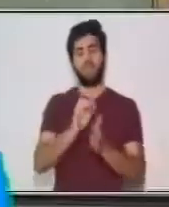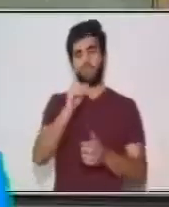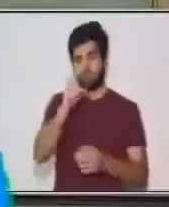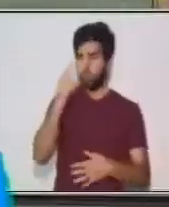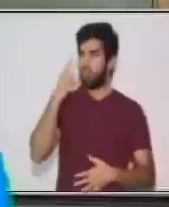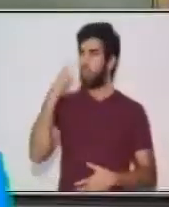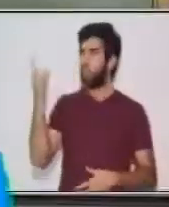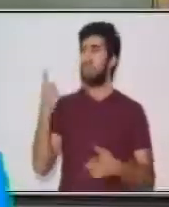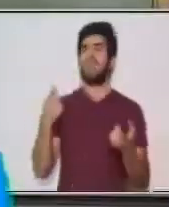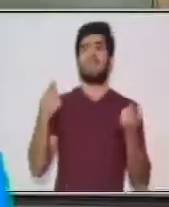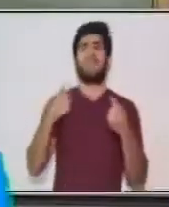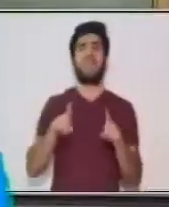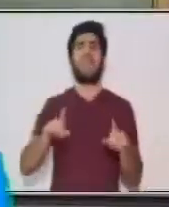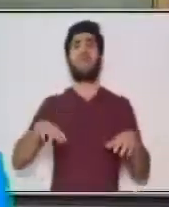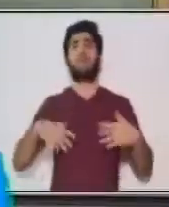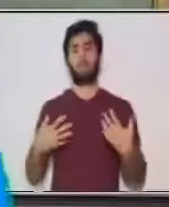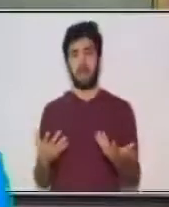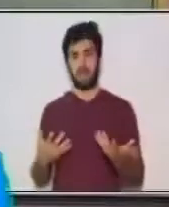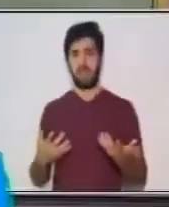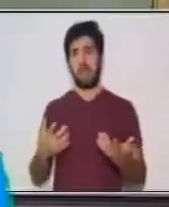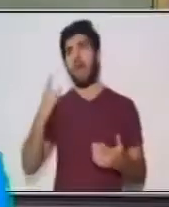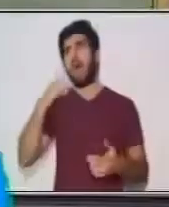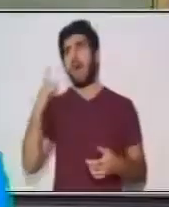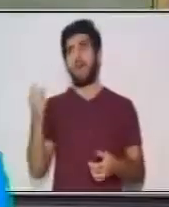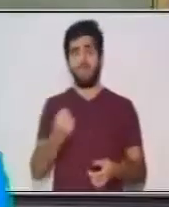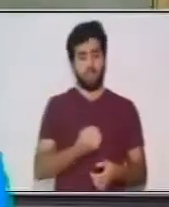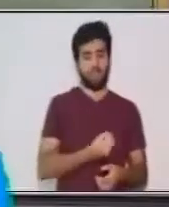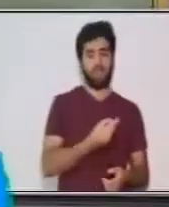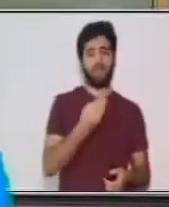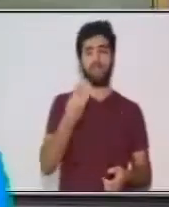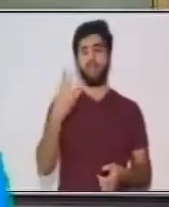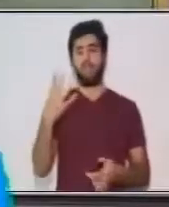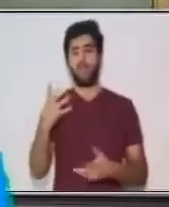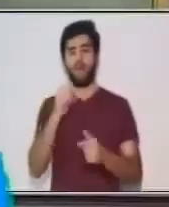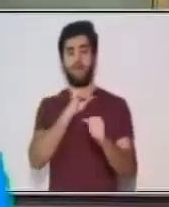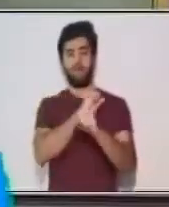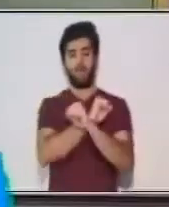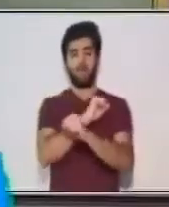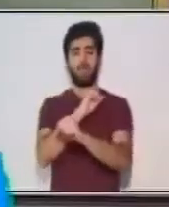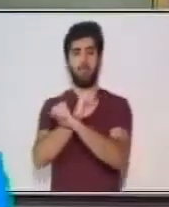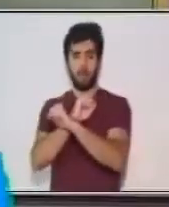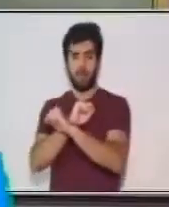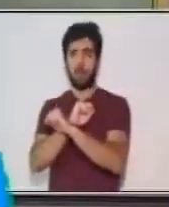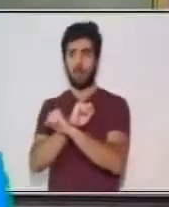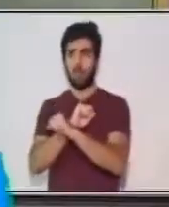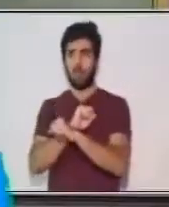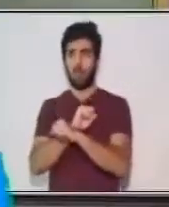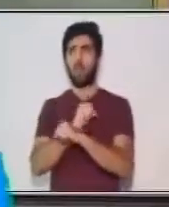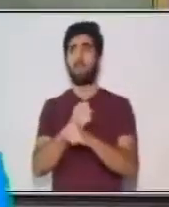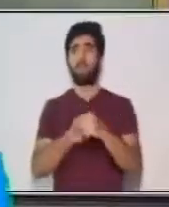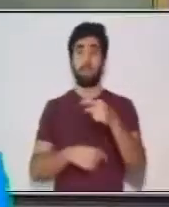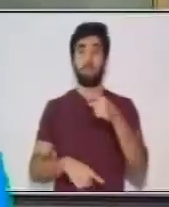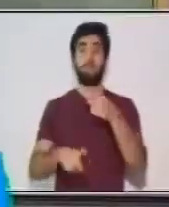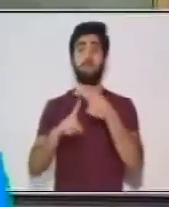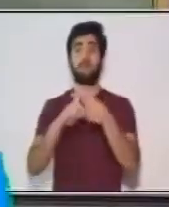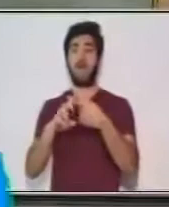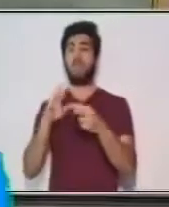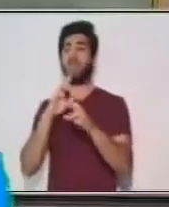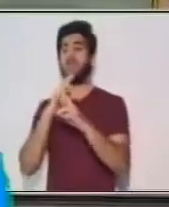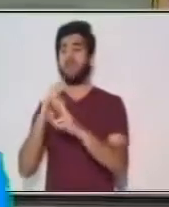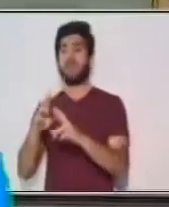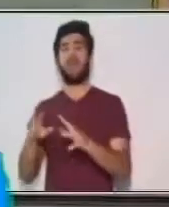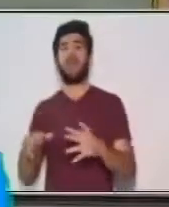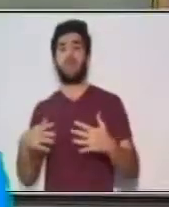sucede con los números que se están multiplicando, con los números que voy a sumar y con el resultado